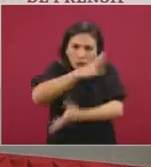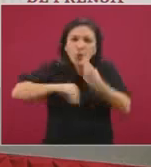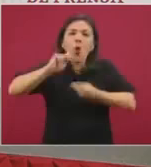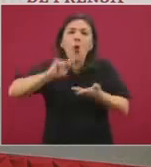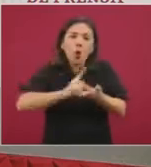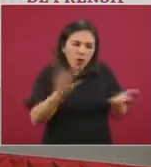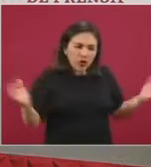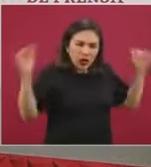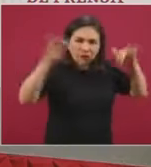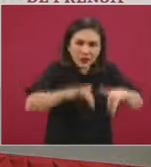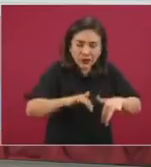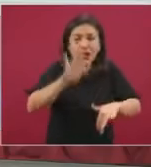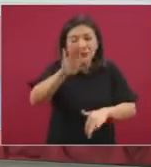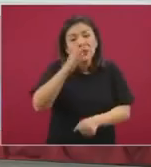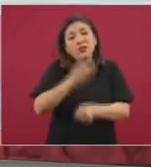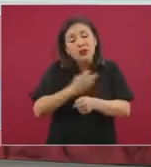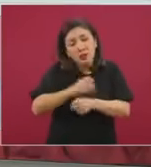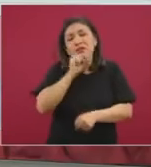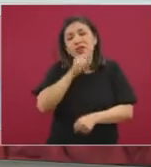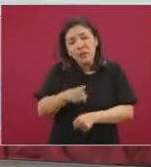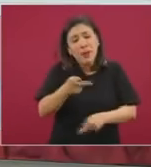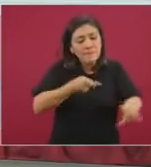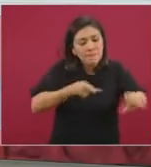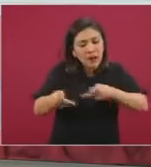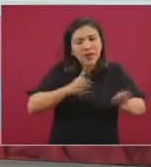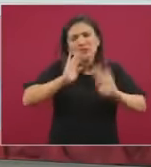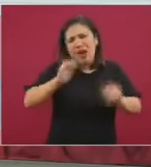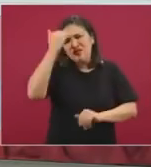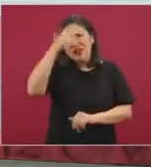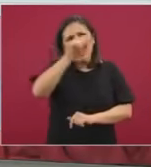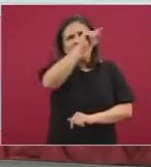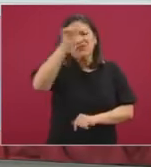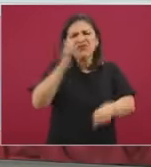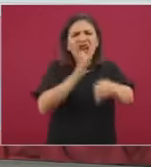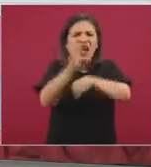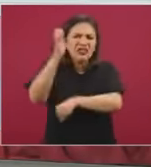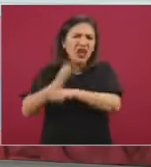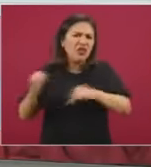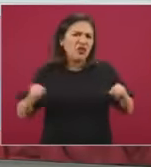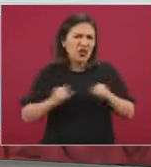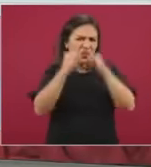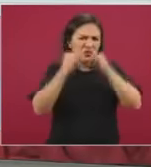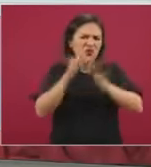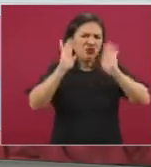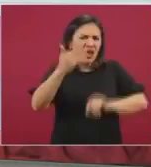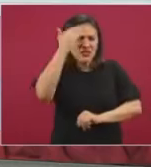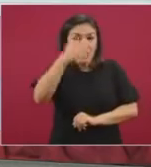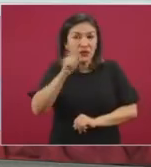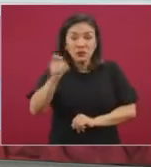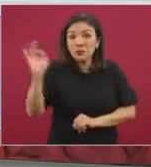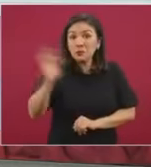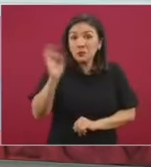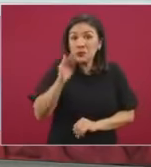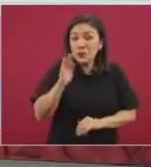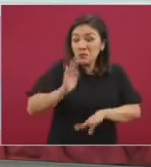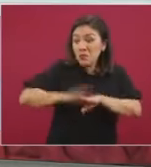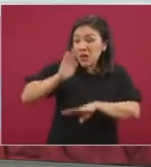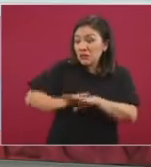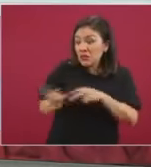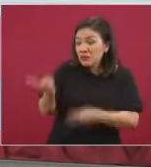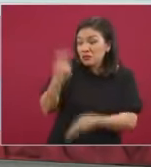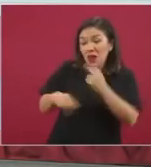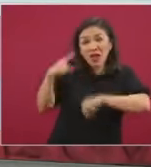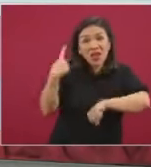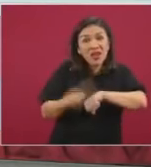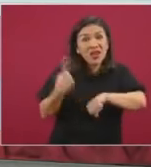Pero también están los planes, y cada una de las entidades lo tiene muy claro, y las instituciones, en que en el momento que empiecen a subir la necesidad